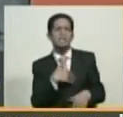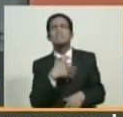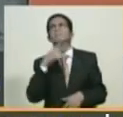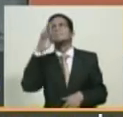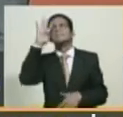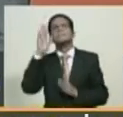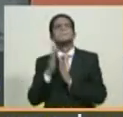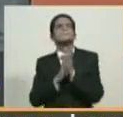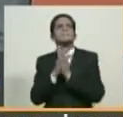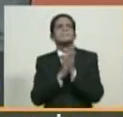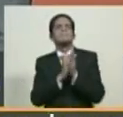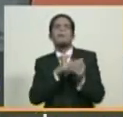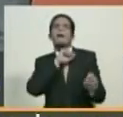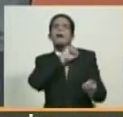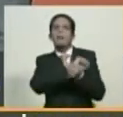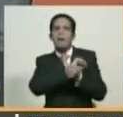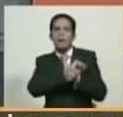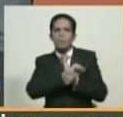las denuncias